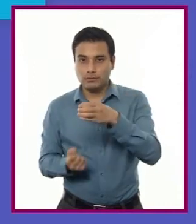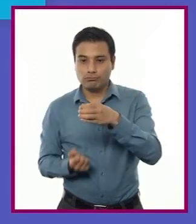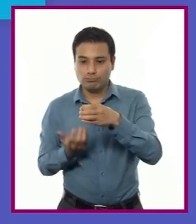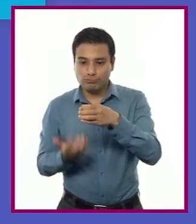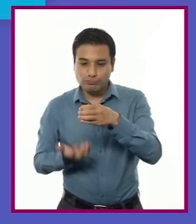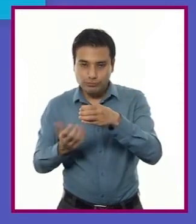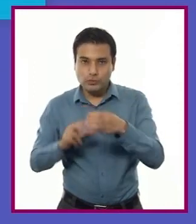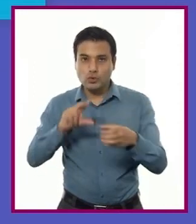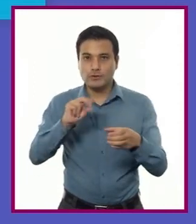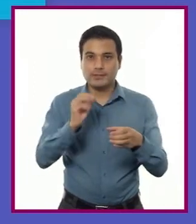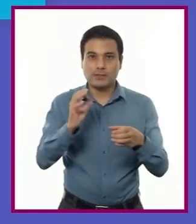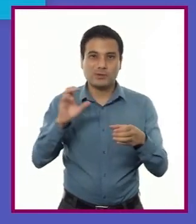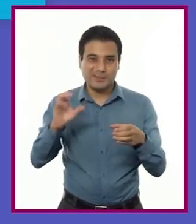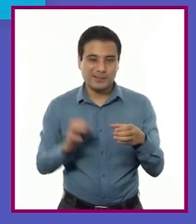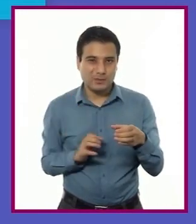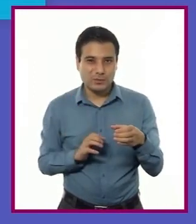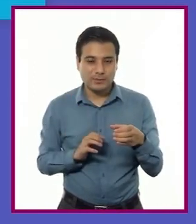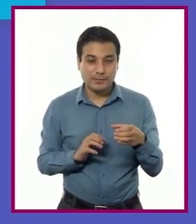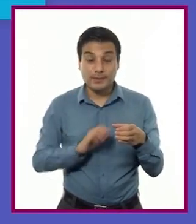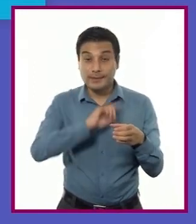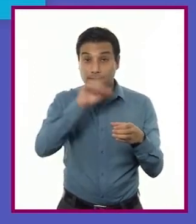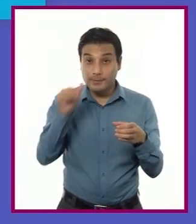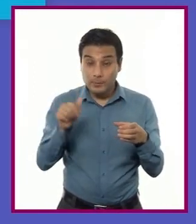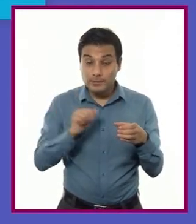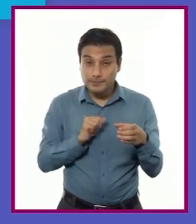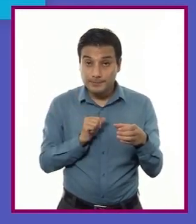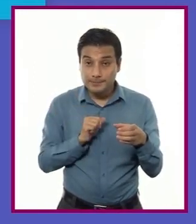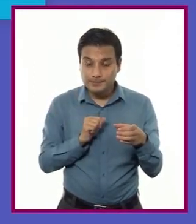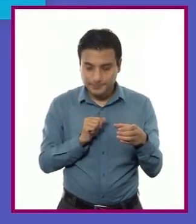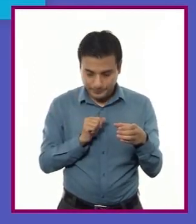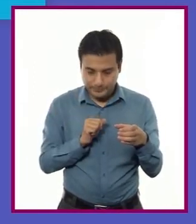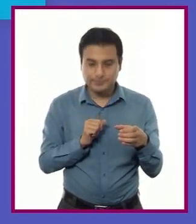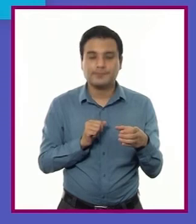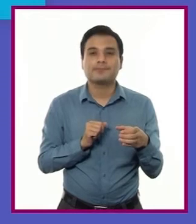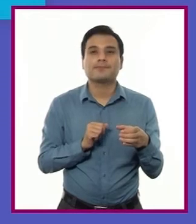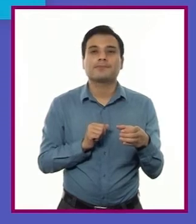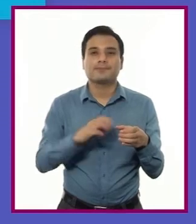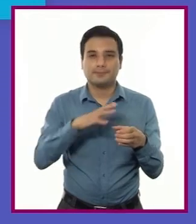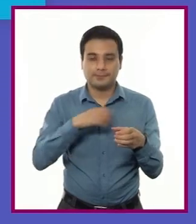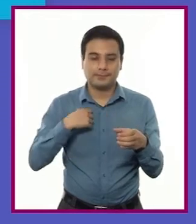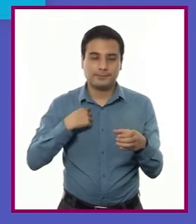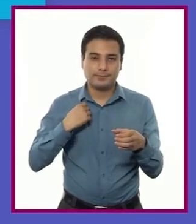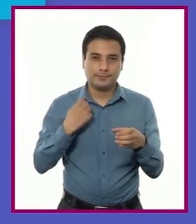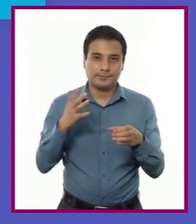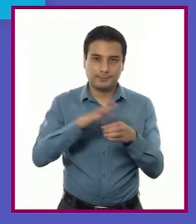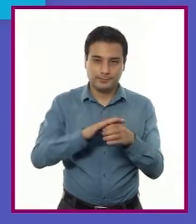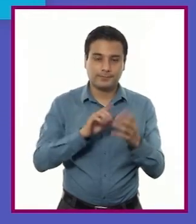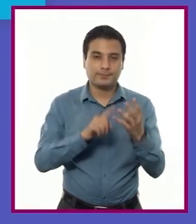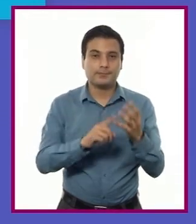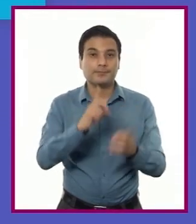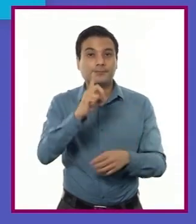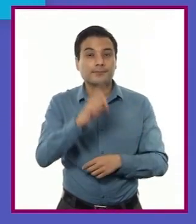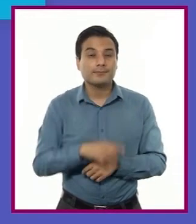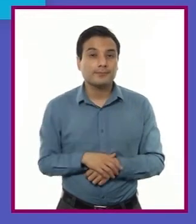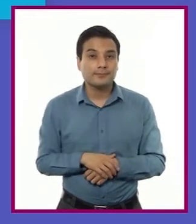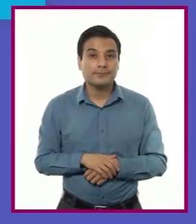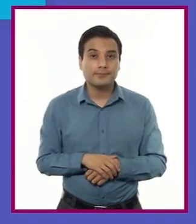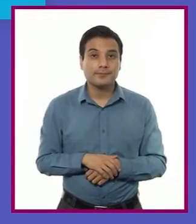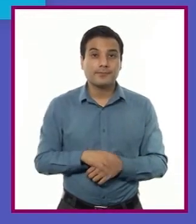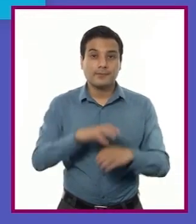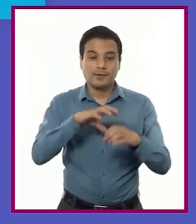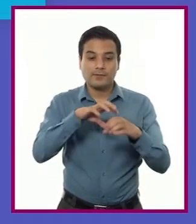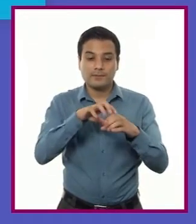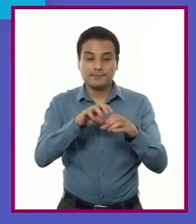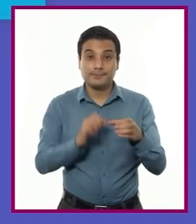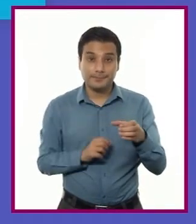unos 80 grados centígrados y finalmente pusimos un paño humedecido. Inciso D. En un frasco de